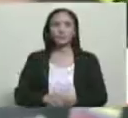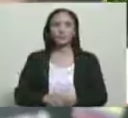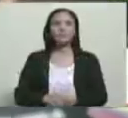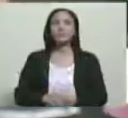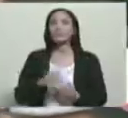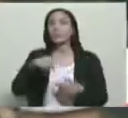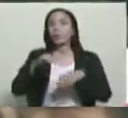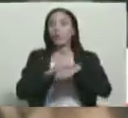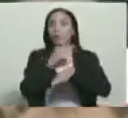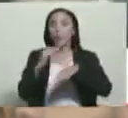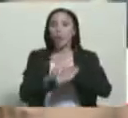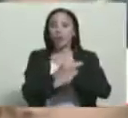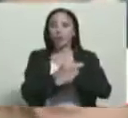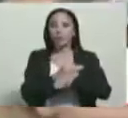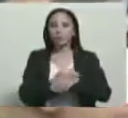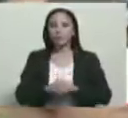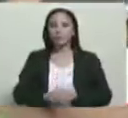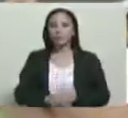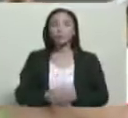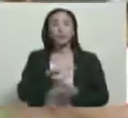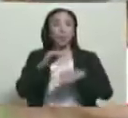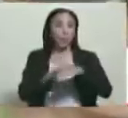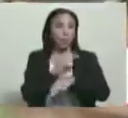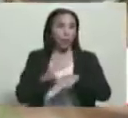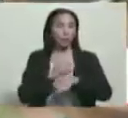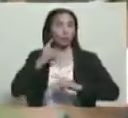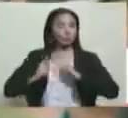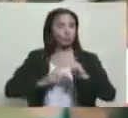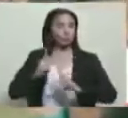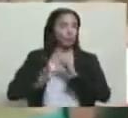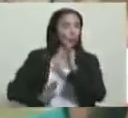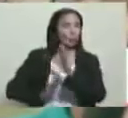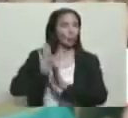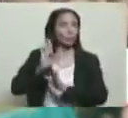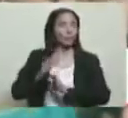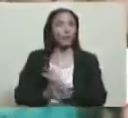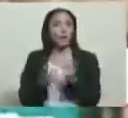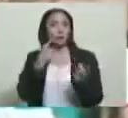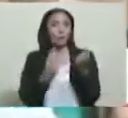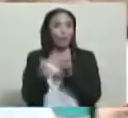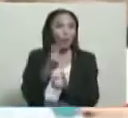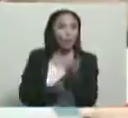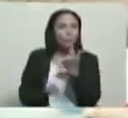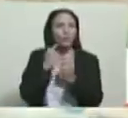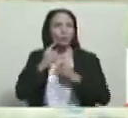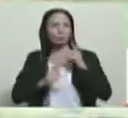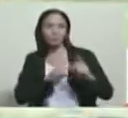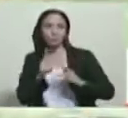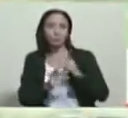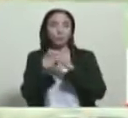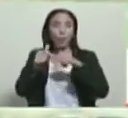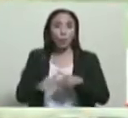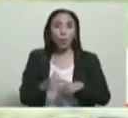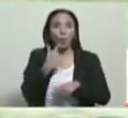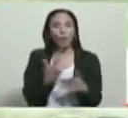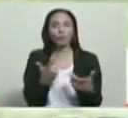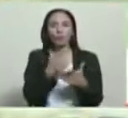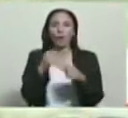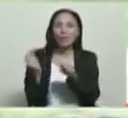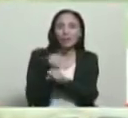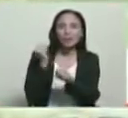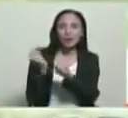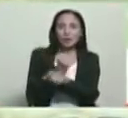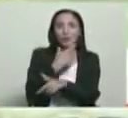del jueves productivo. El jueves de economía productiva, hoy dedicado a chamba